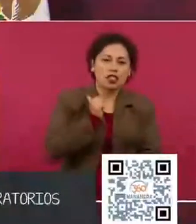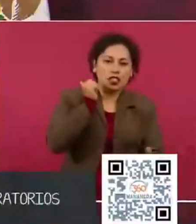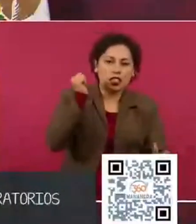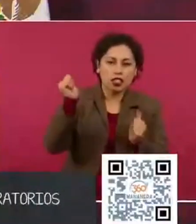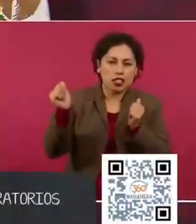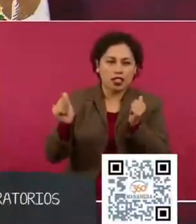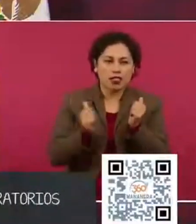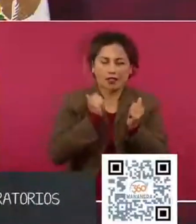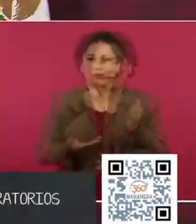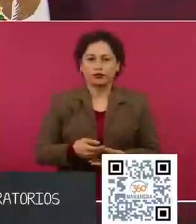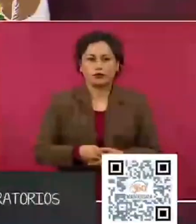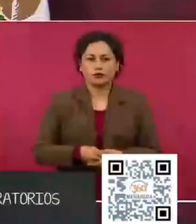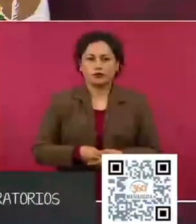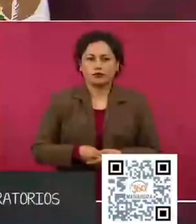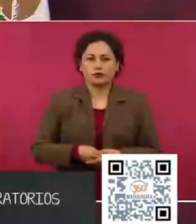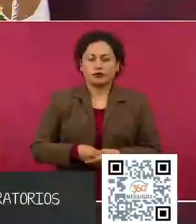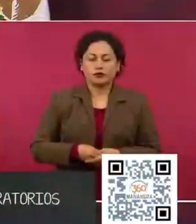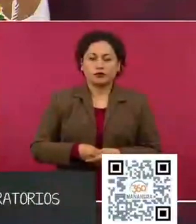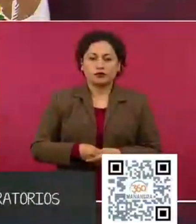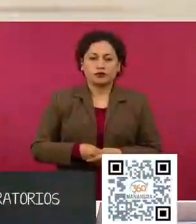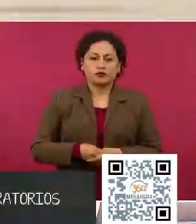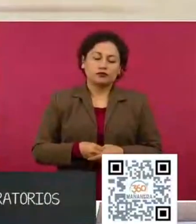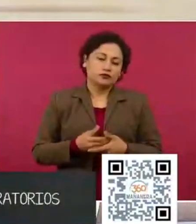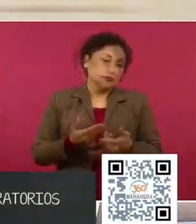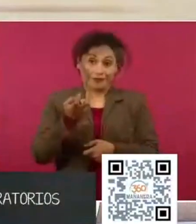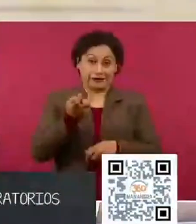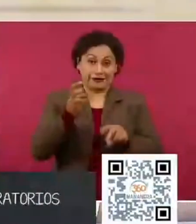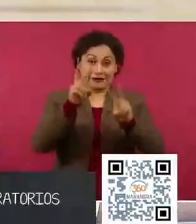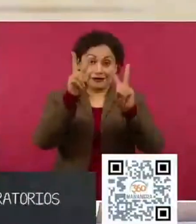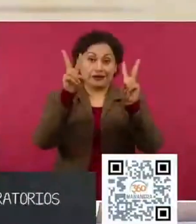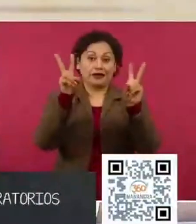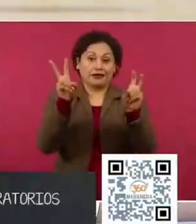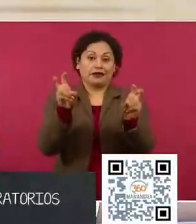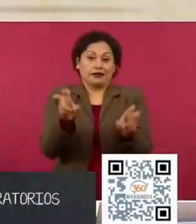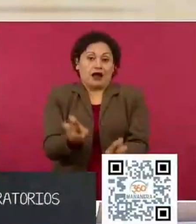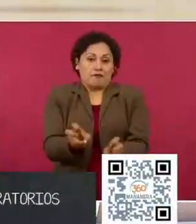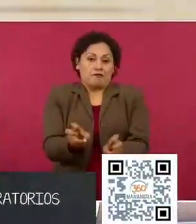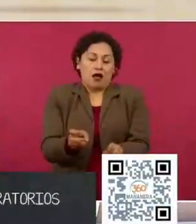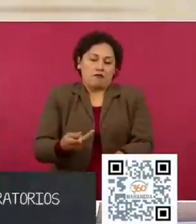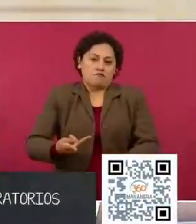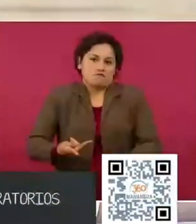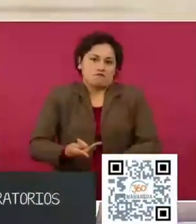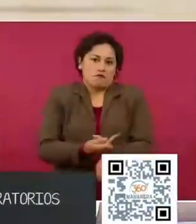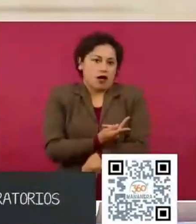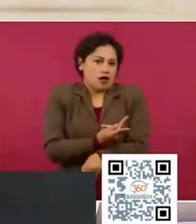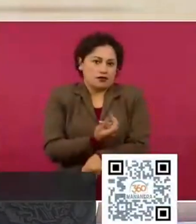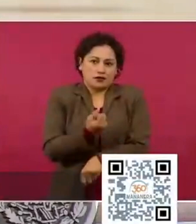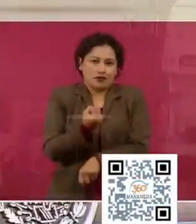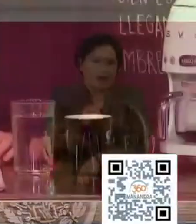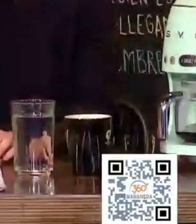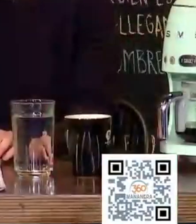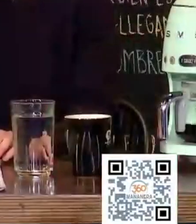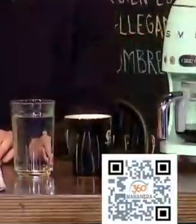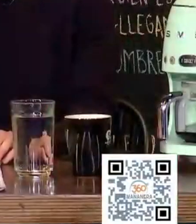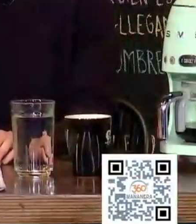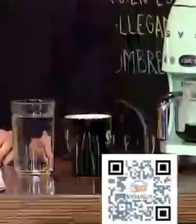con estos fenómenos y menos con el dolor de la gente